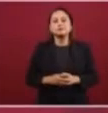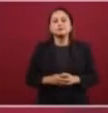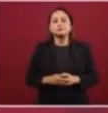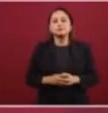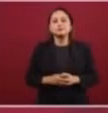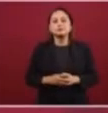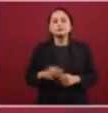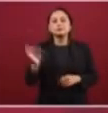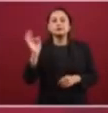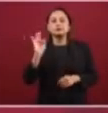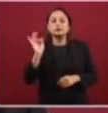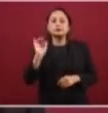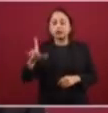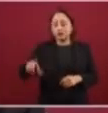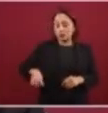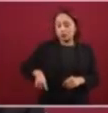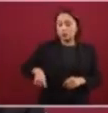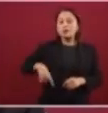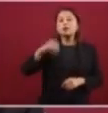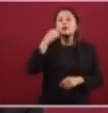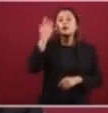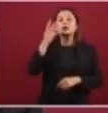reprimir a